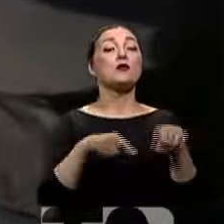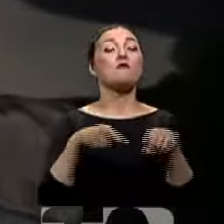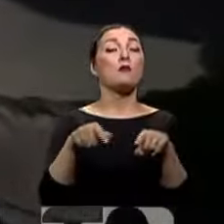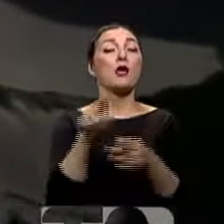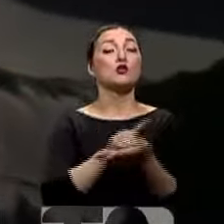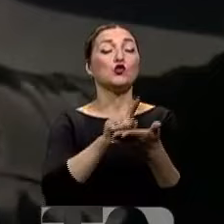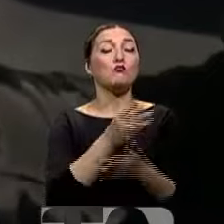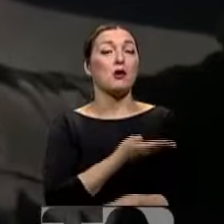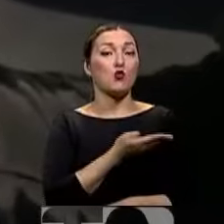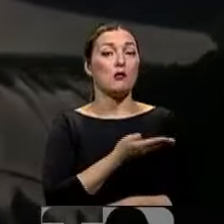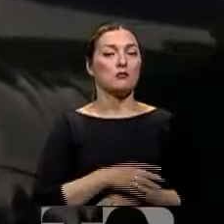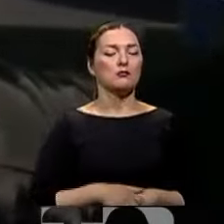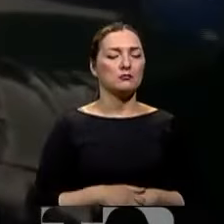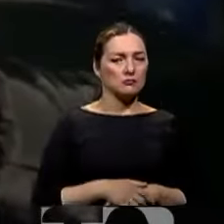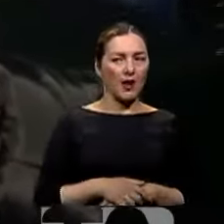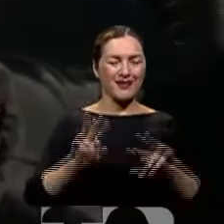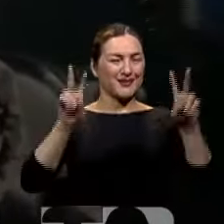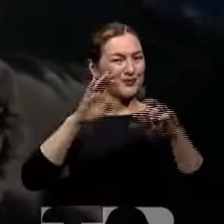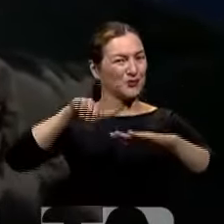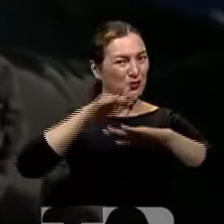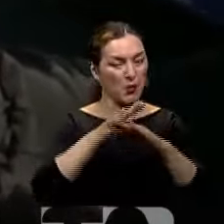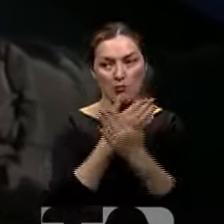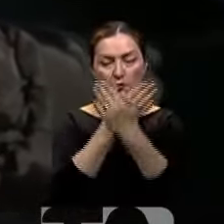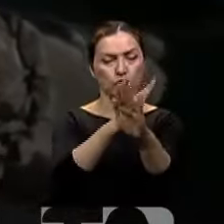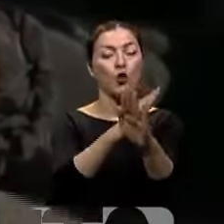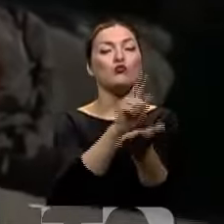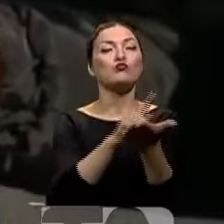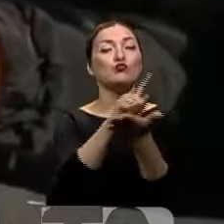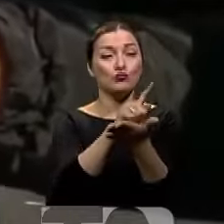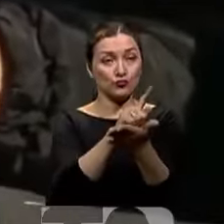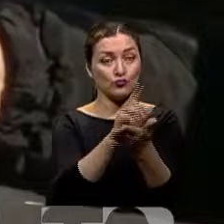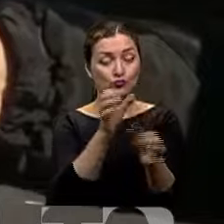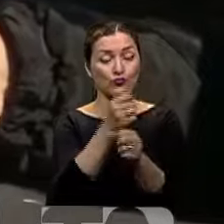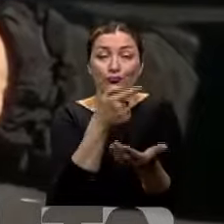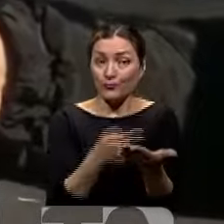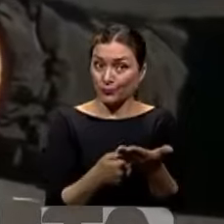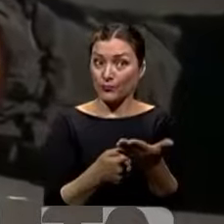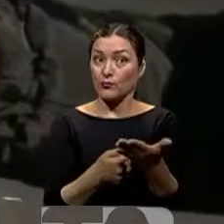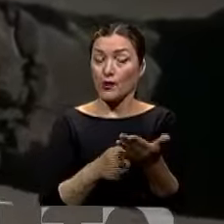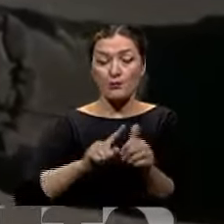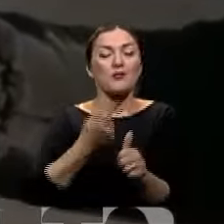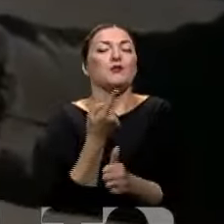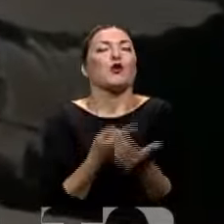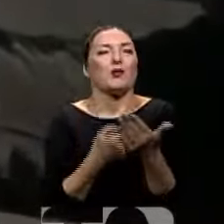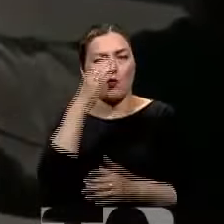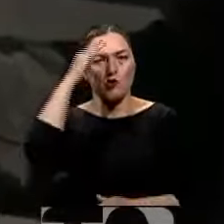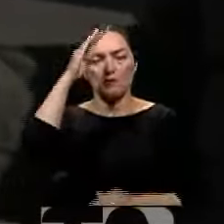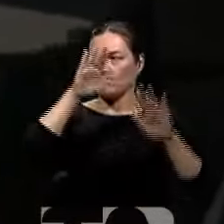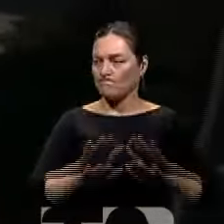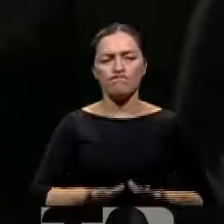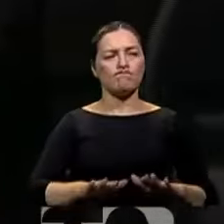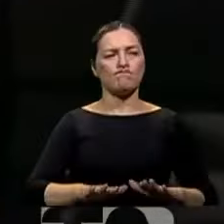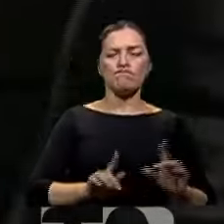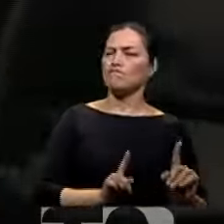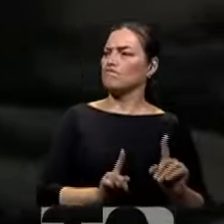Efectivamente, el eje preventivo del distrito, nos encontramos realizando la presencia primeramente policial en el sector